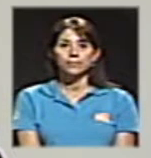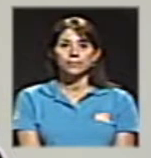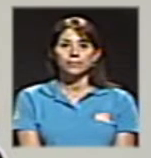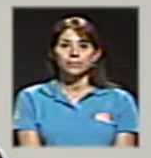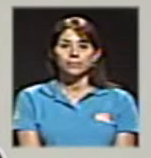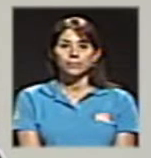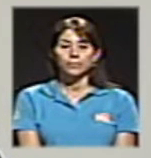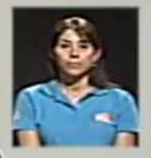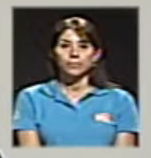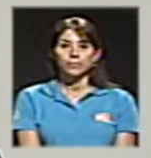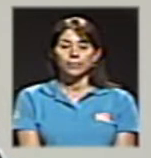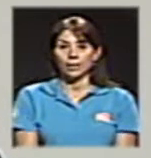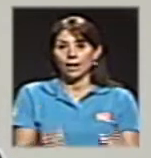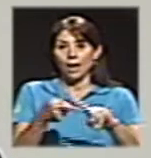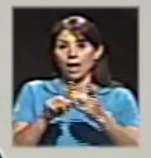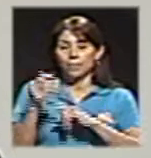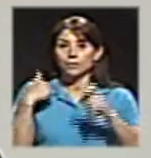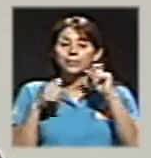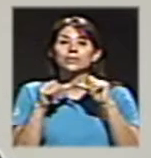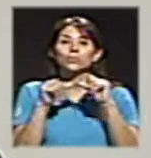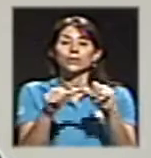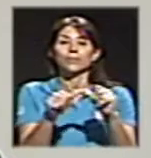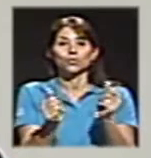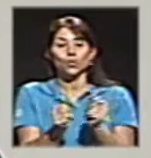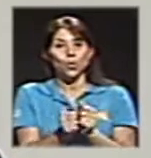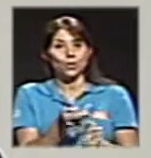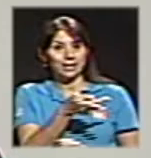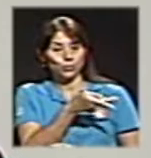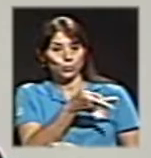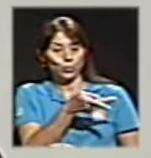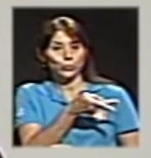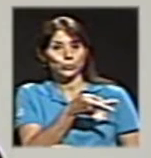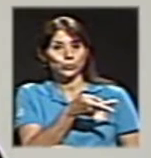Continuamos, amigas y amigos, con estos dos